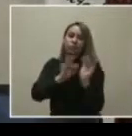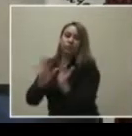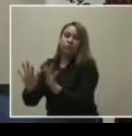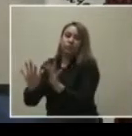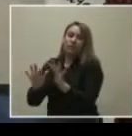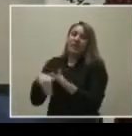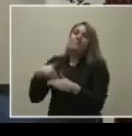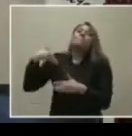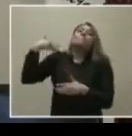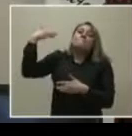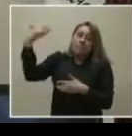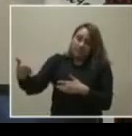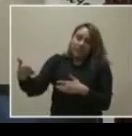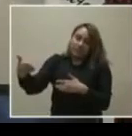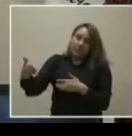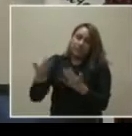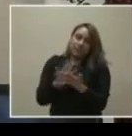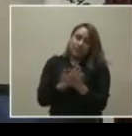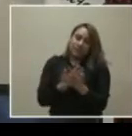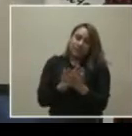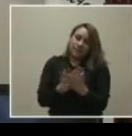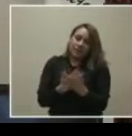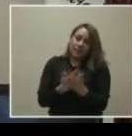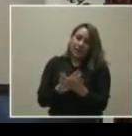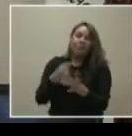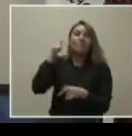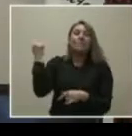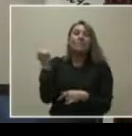para participar en la mesa de seguridad.